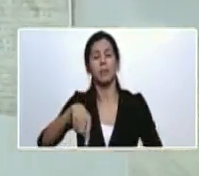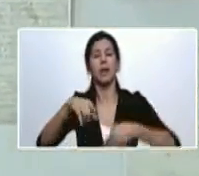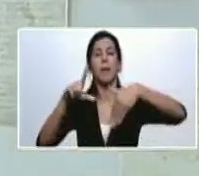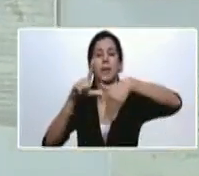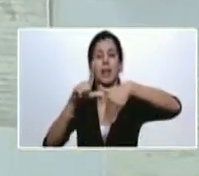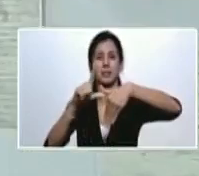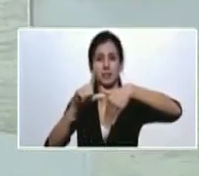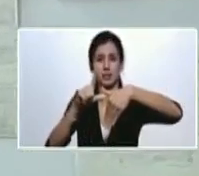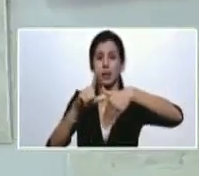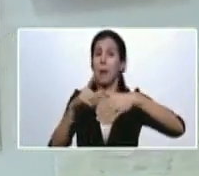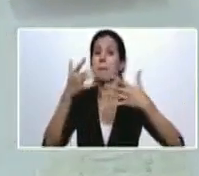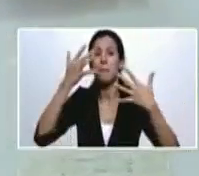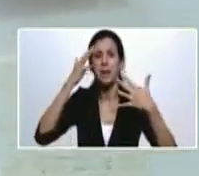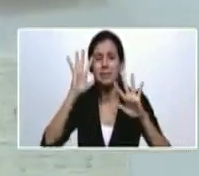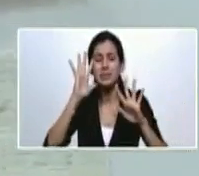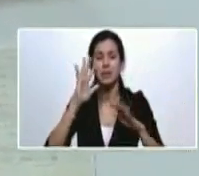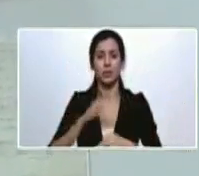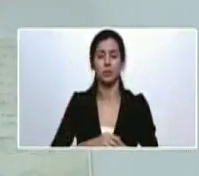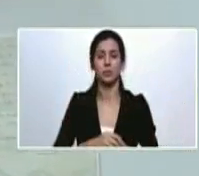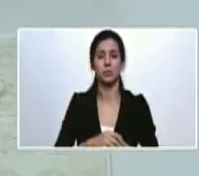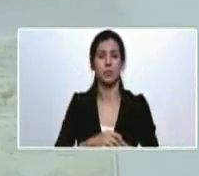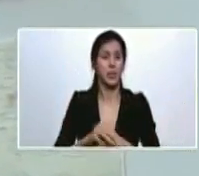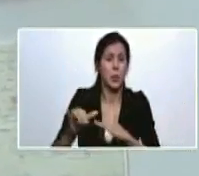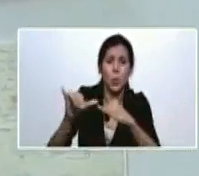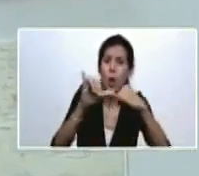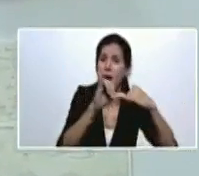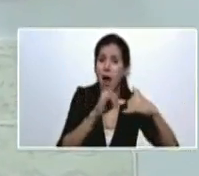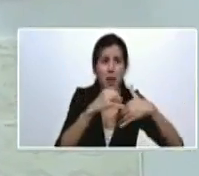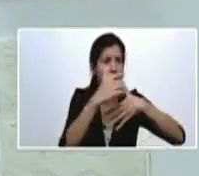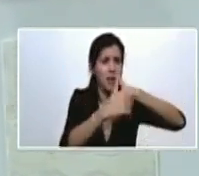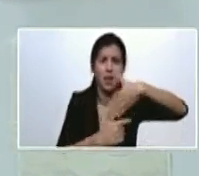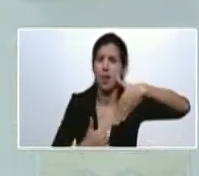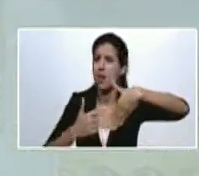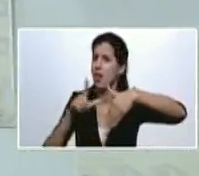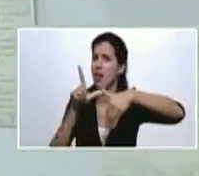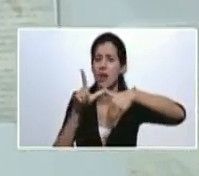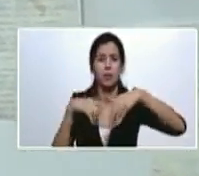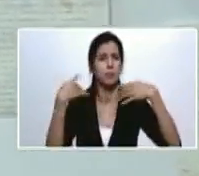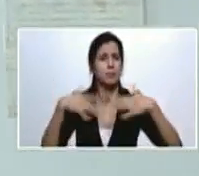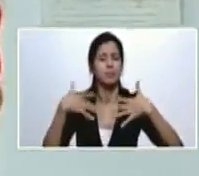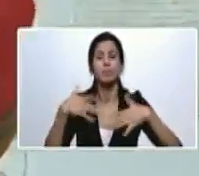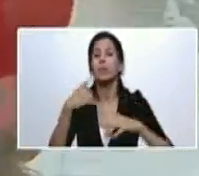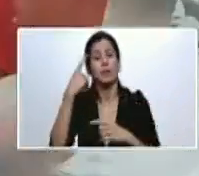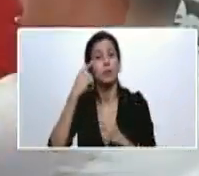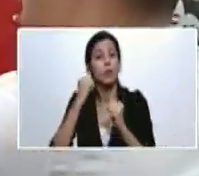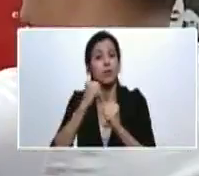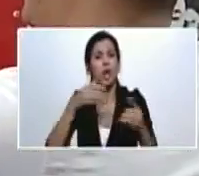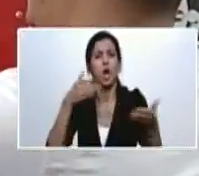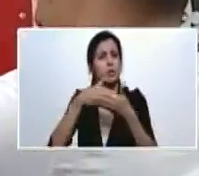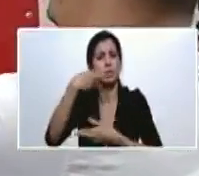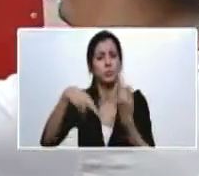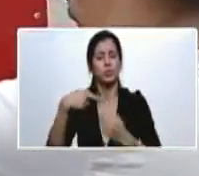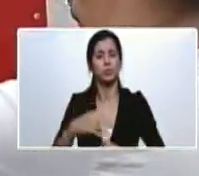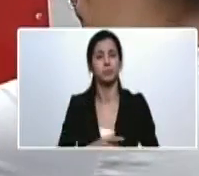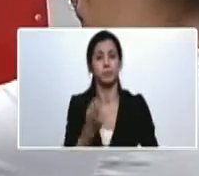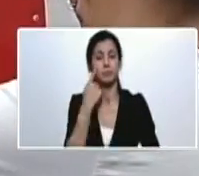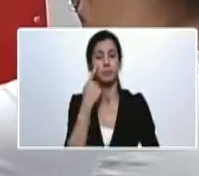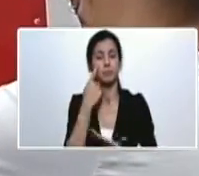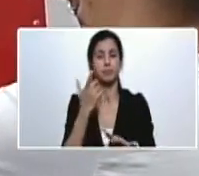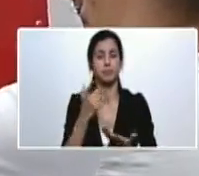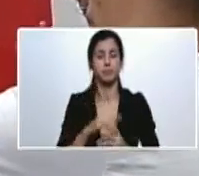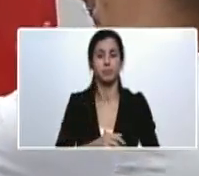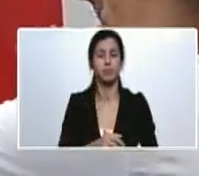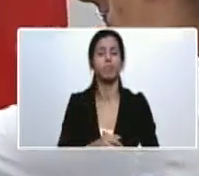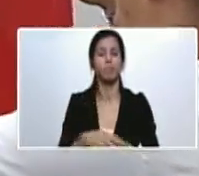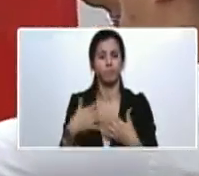Latina, que pareciera estar viviendo al unísono una contraofensiva que se ha puesto de manifiesto en la situación que se